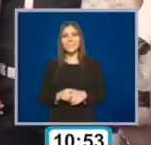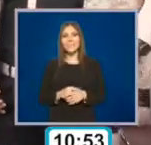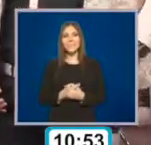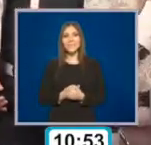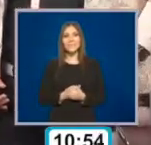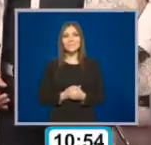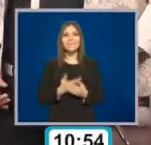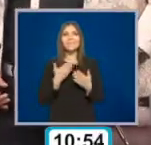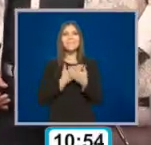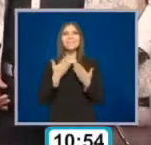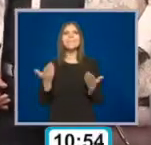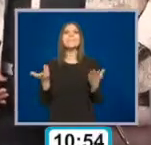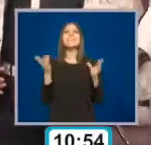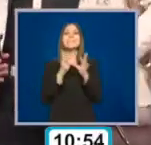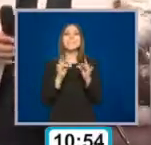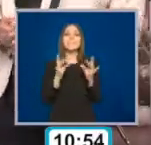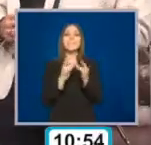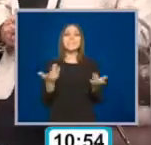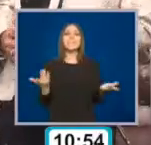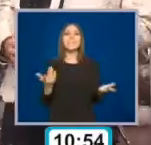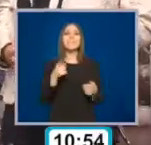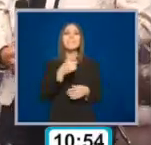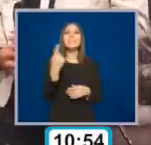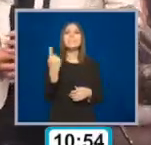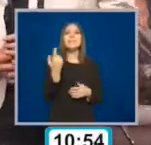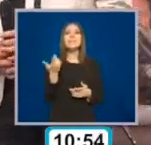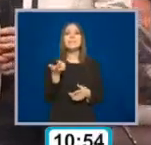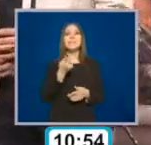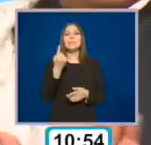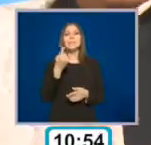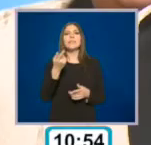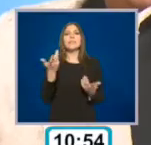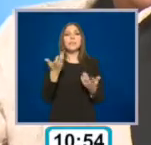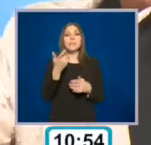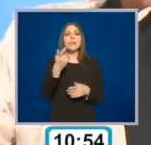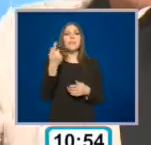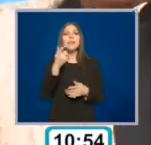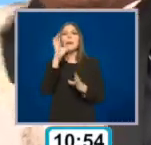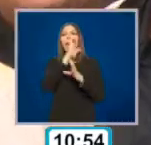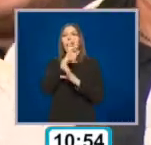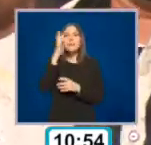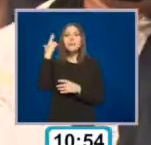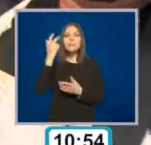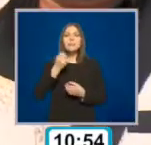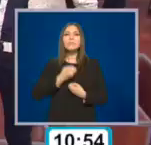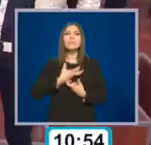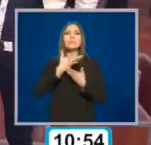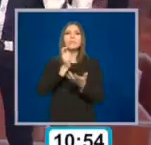A ver, cuéntanos. A ver, dígame. Pues tú, Cumbias, ¿en qué te inspiras? Mi compañero. ¿En Porque tu son compañero?